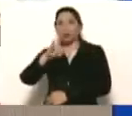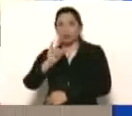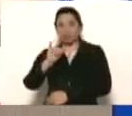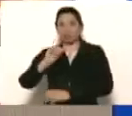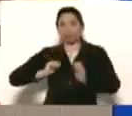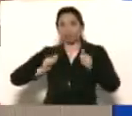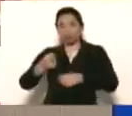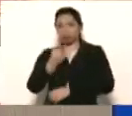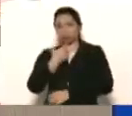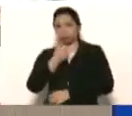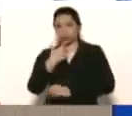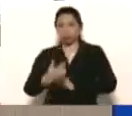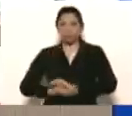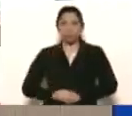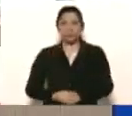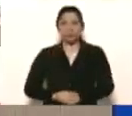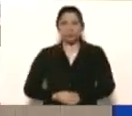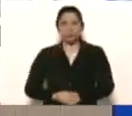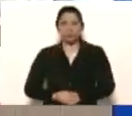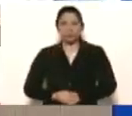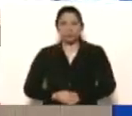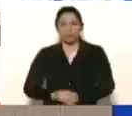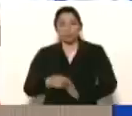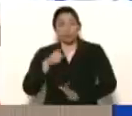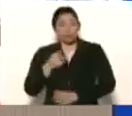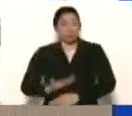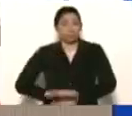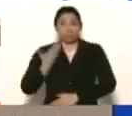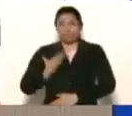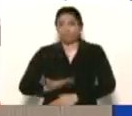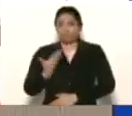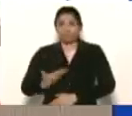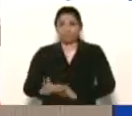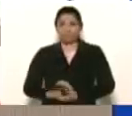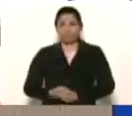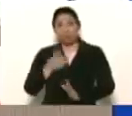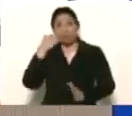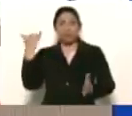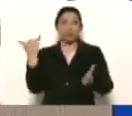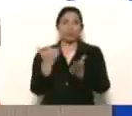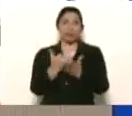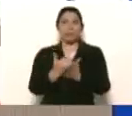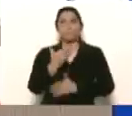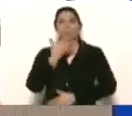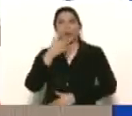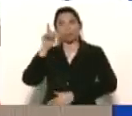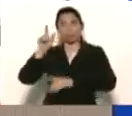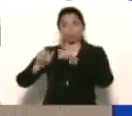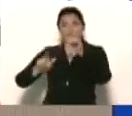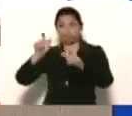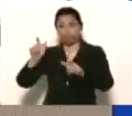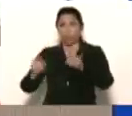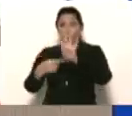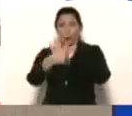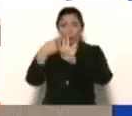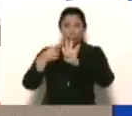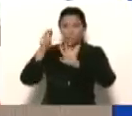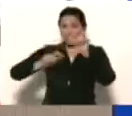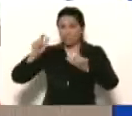tratamiento con cloroquina por eso es muy importante fíjense que los casos que estamos presentando hoy 2